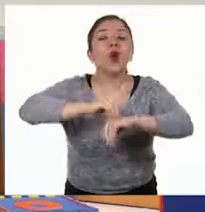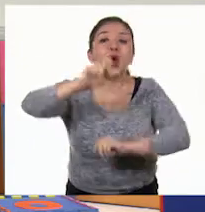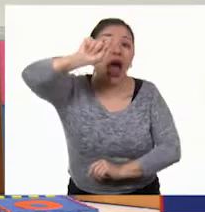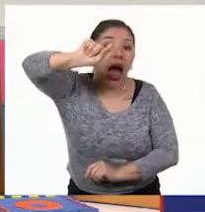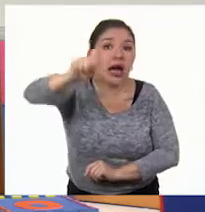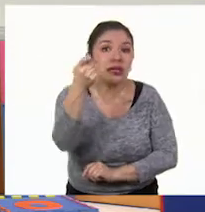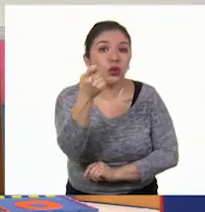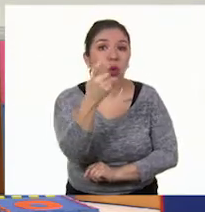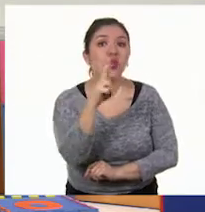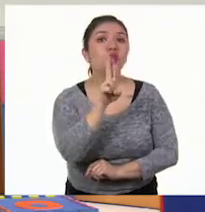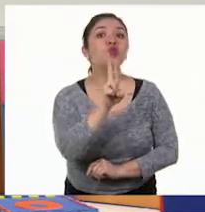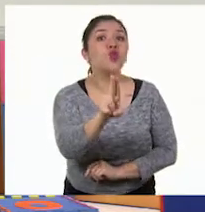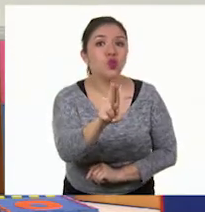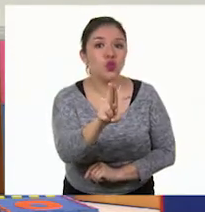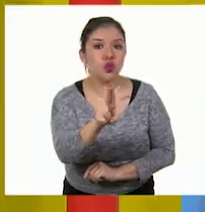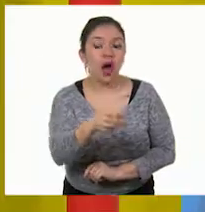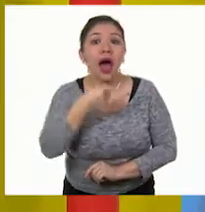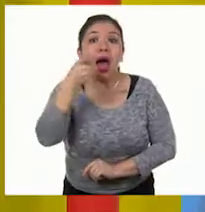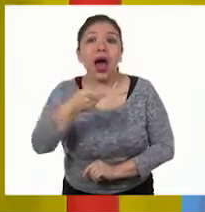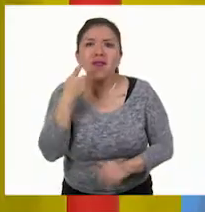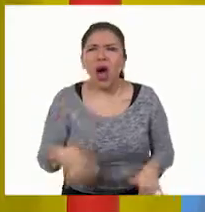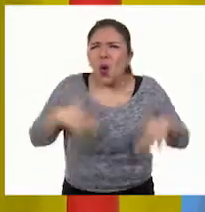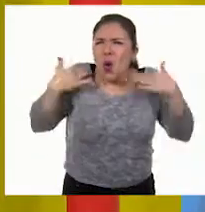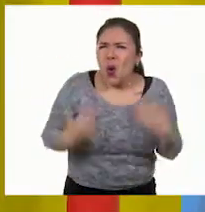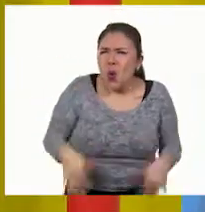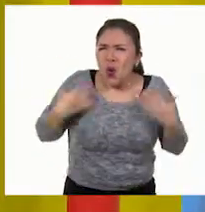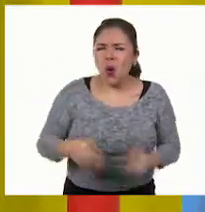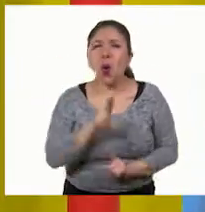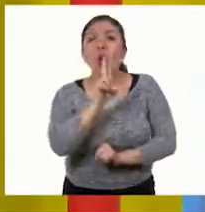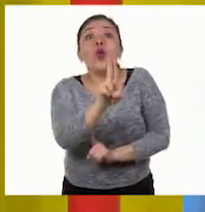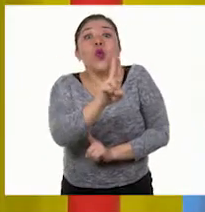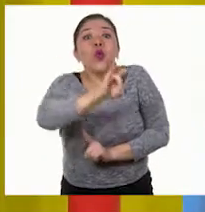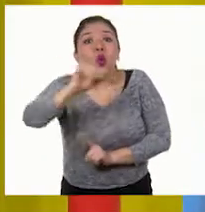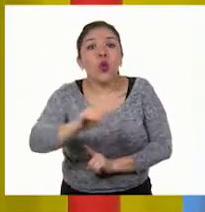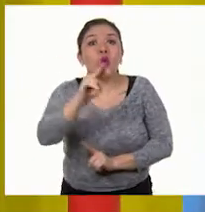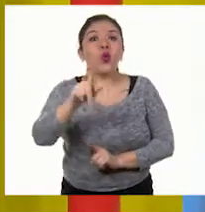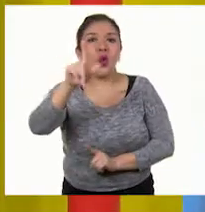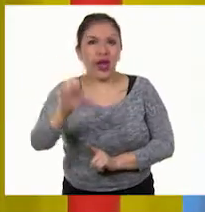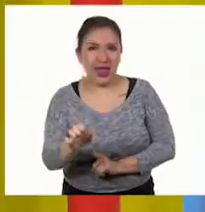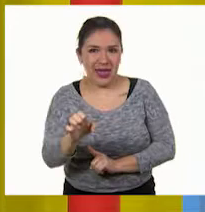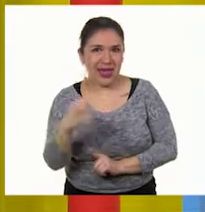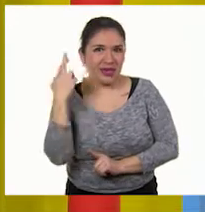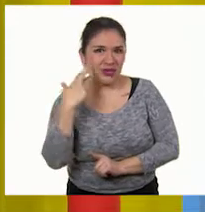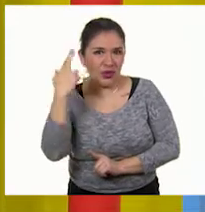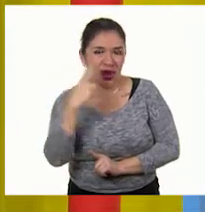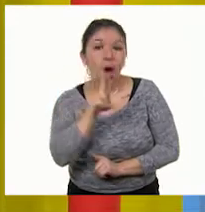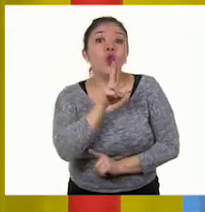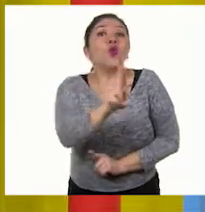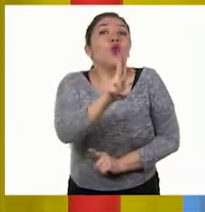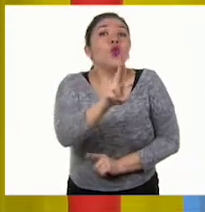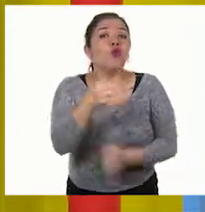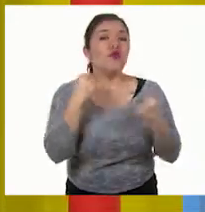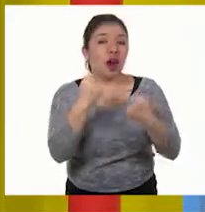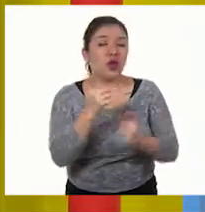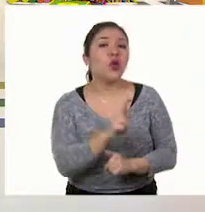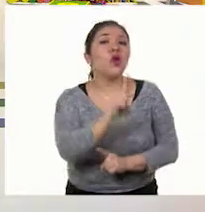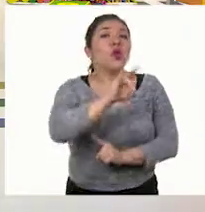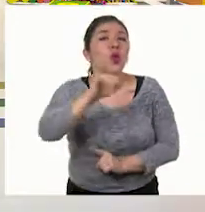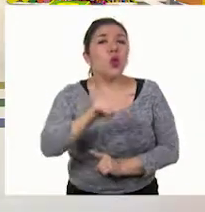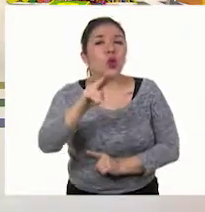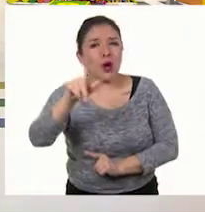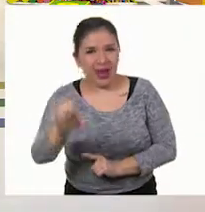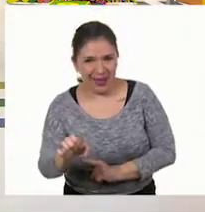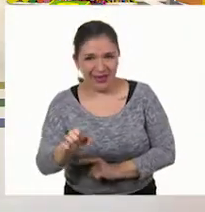acento. Una tilde. Tilde. Una tilde, perdón. Muy bien. Que es porque suena más fuerte. Újule. Ah.